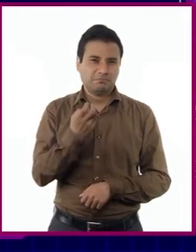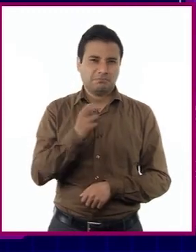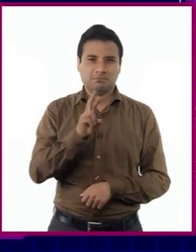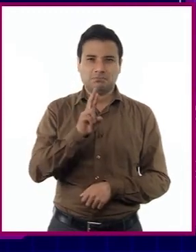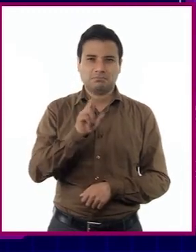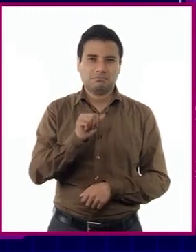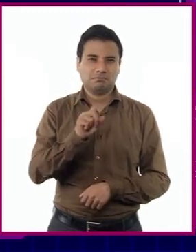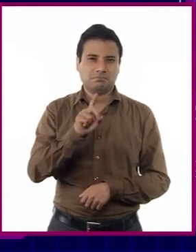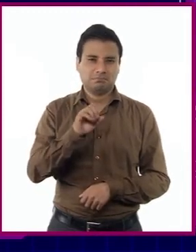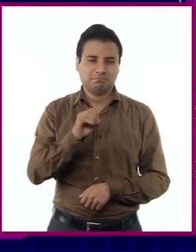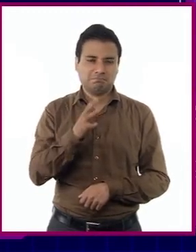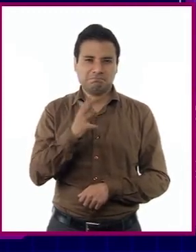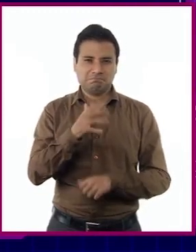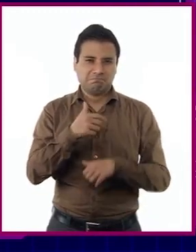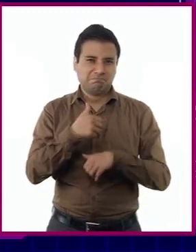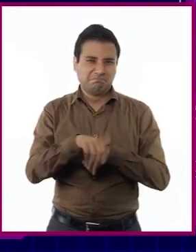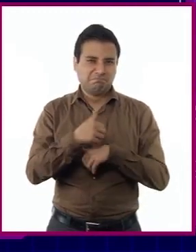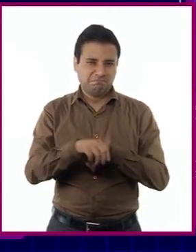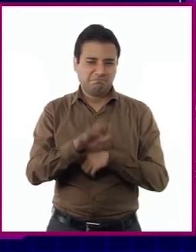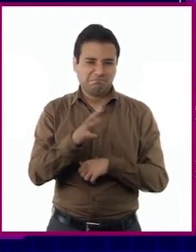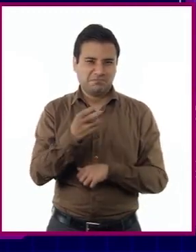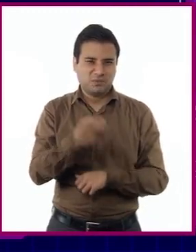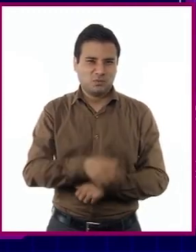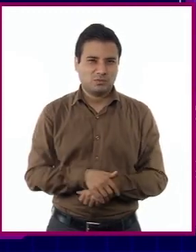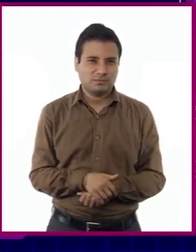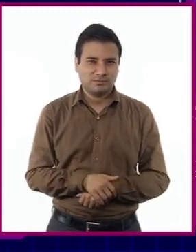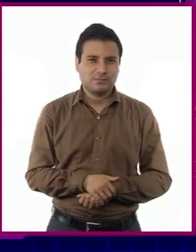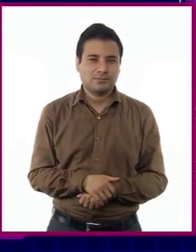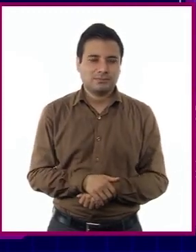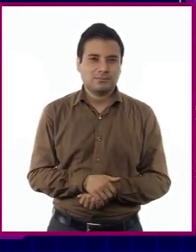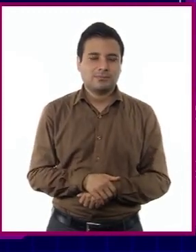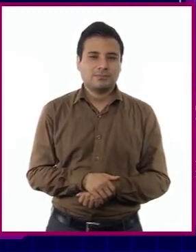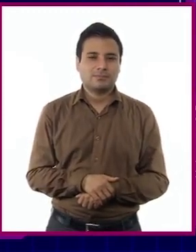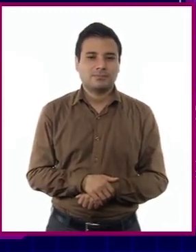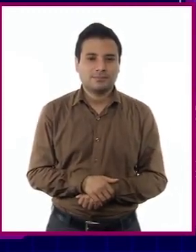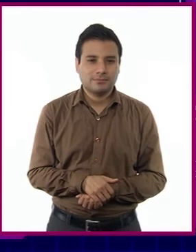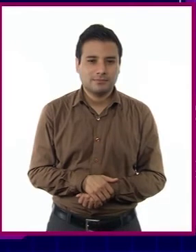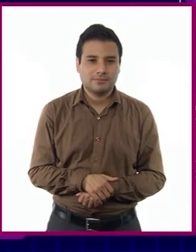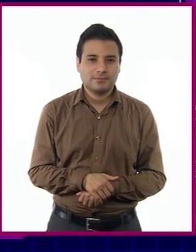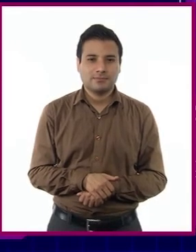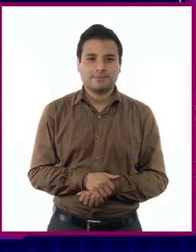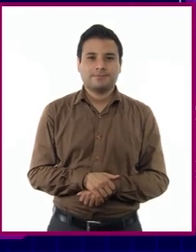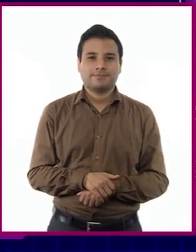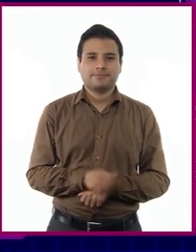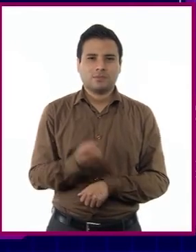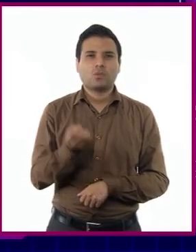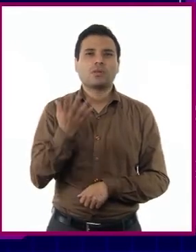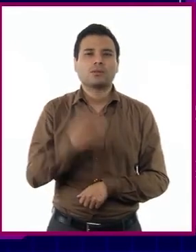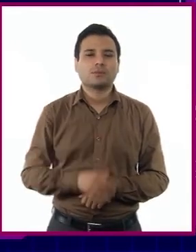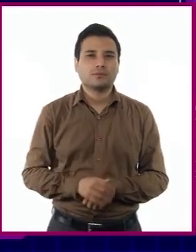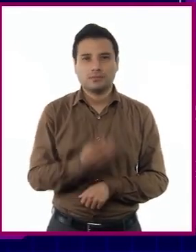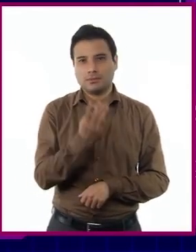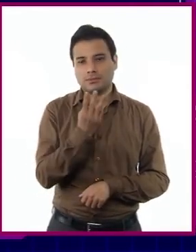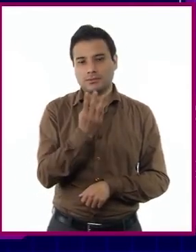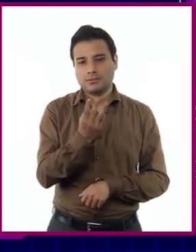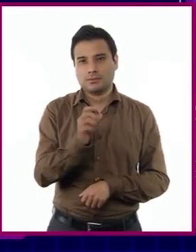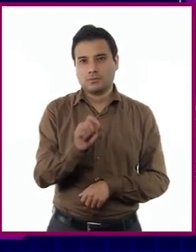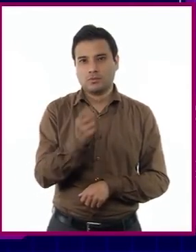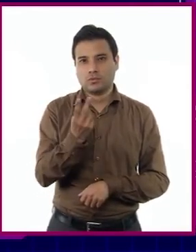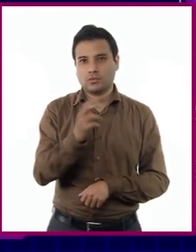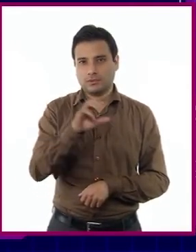la circunferencia de la base del cilindro que es de 3.2 centímetros